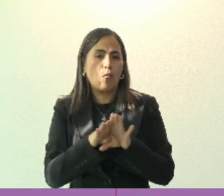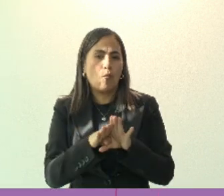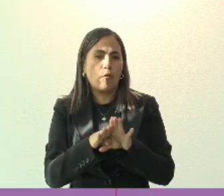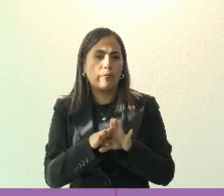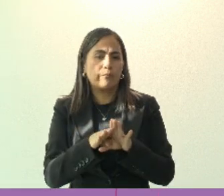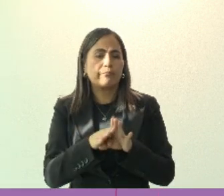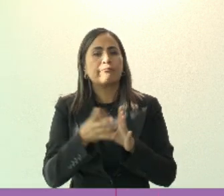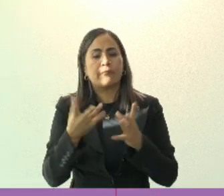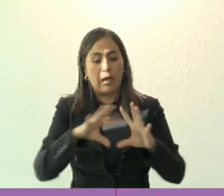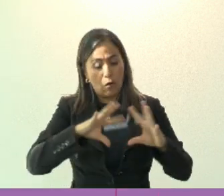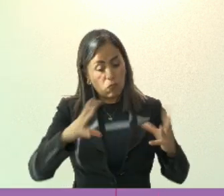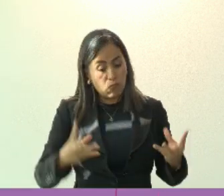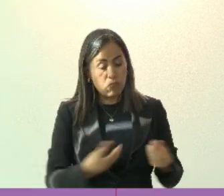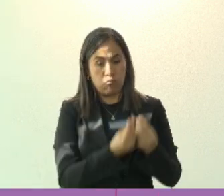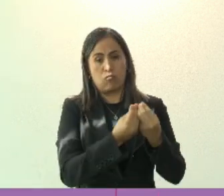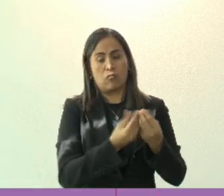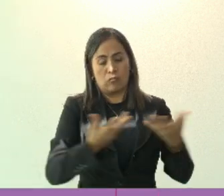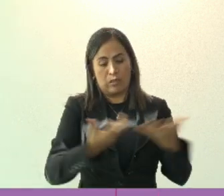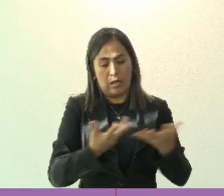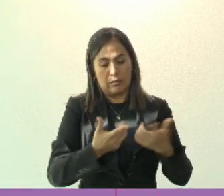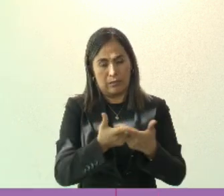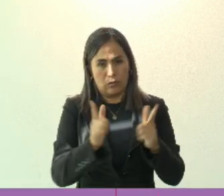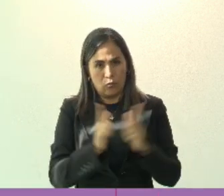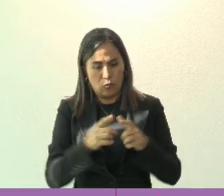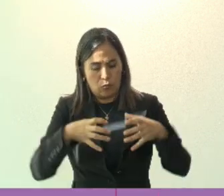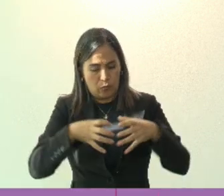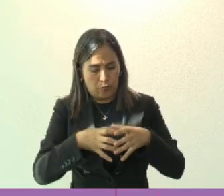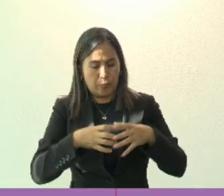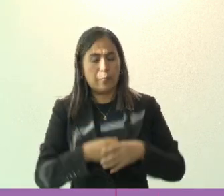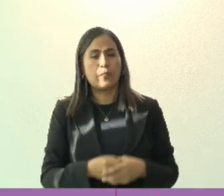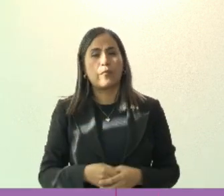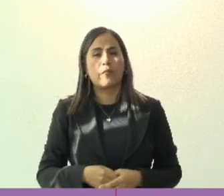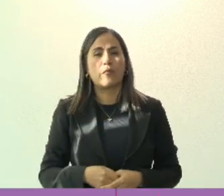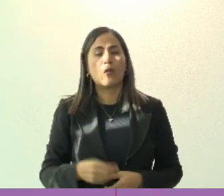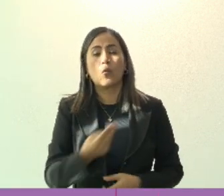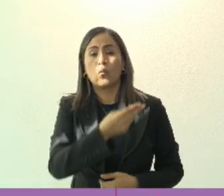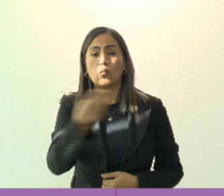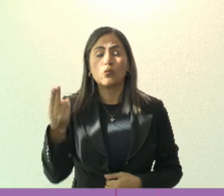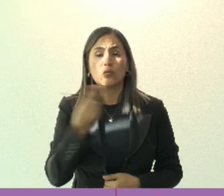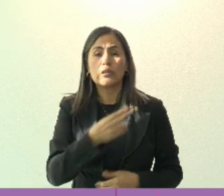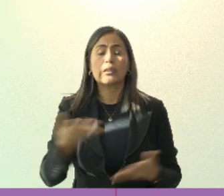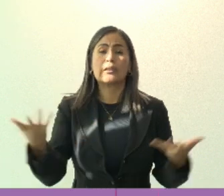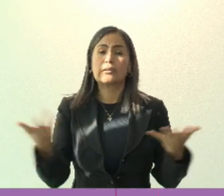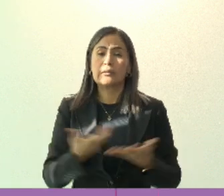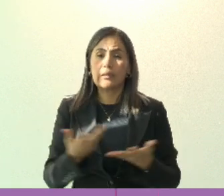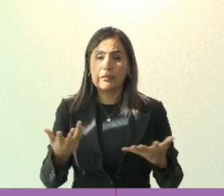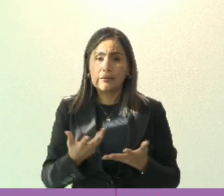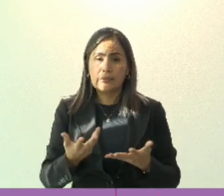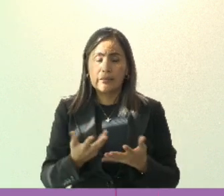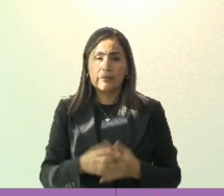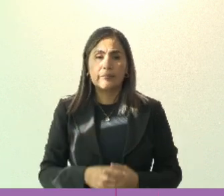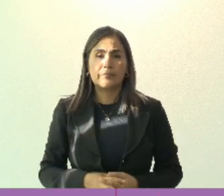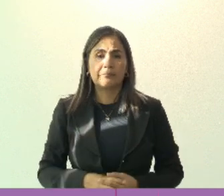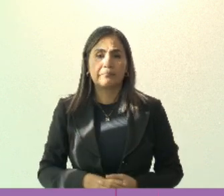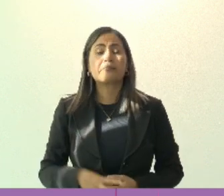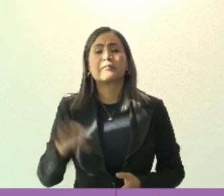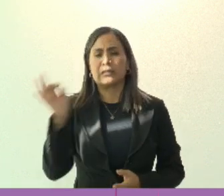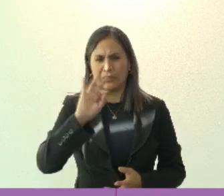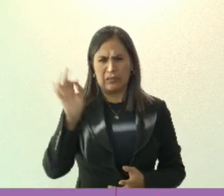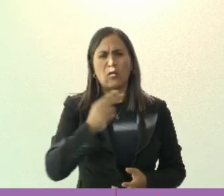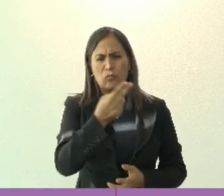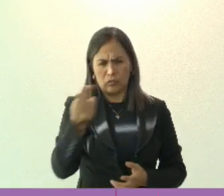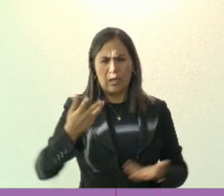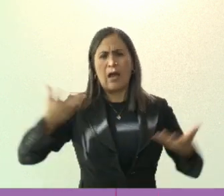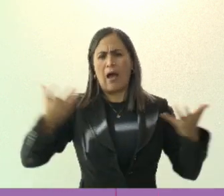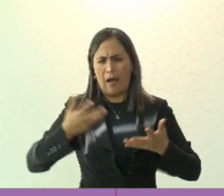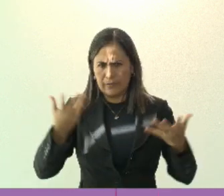manera conjunta. Yo les recomendaría que cuando esto lo lleven a cabo, que seguramente ya lo han estado haciendo